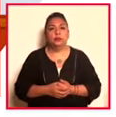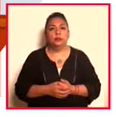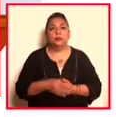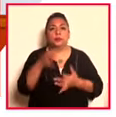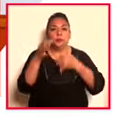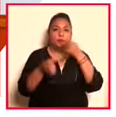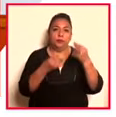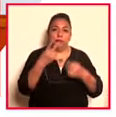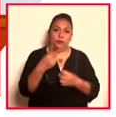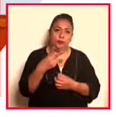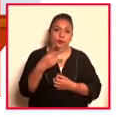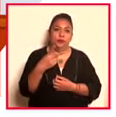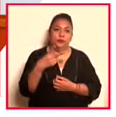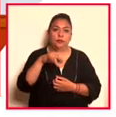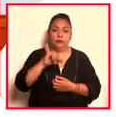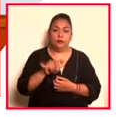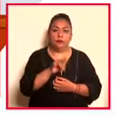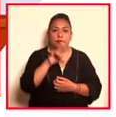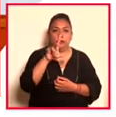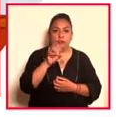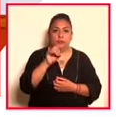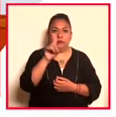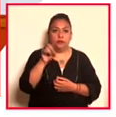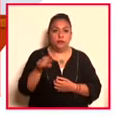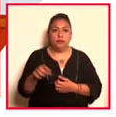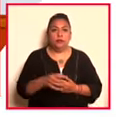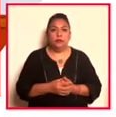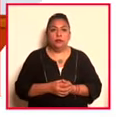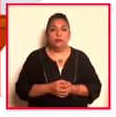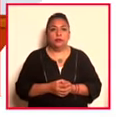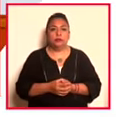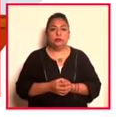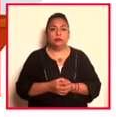Noticias 22. No. Julio López.